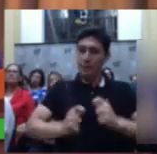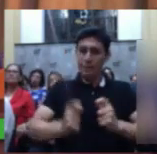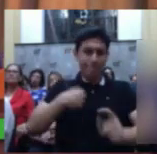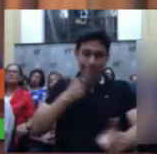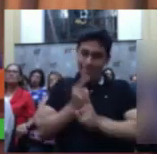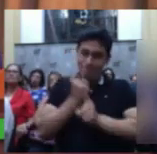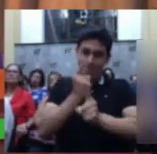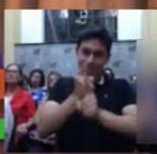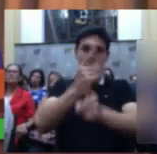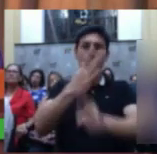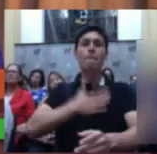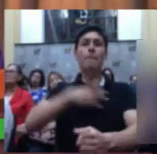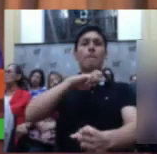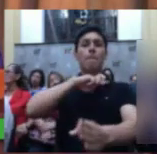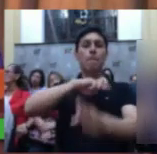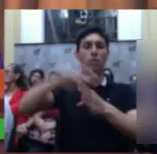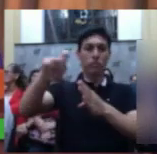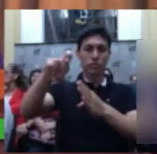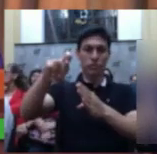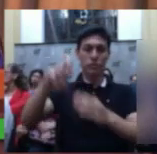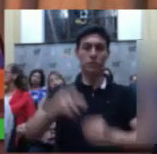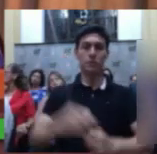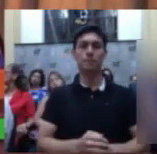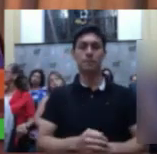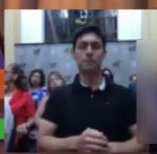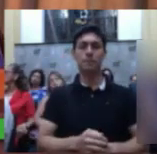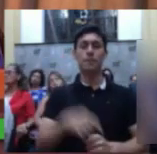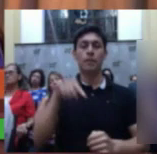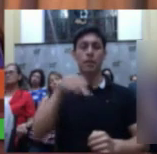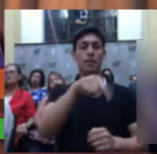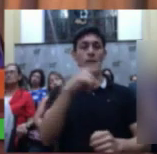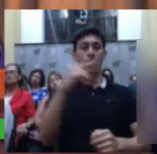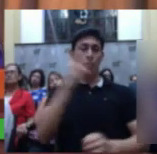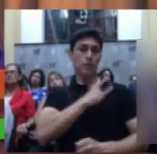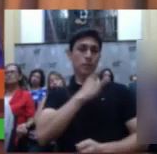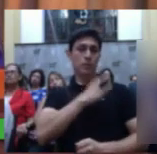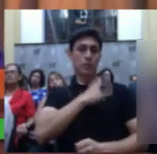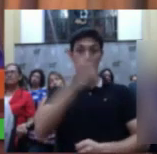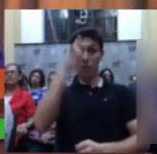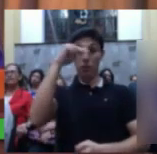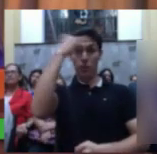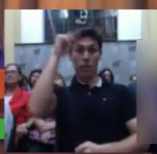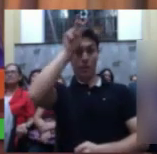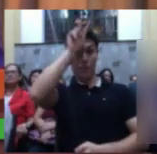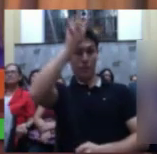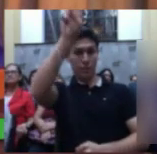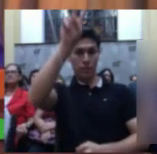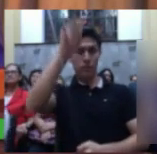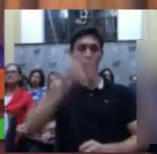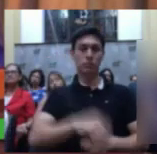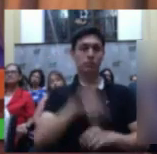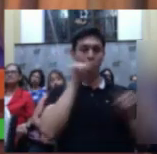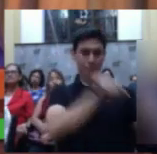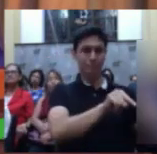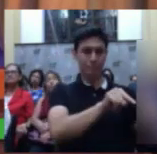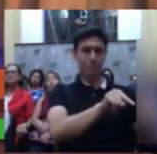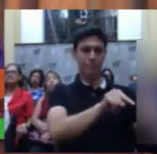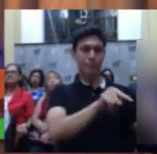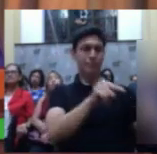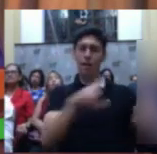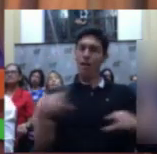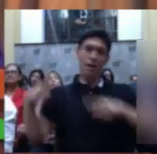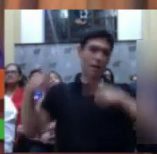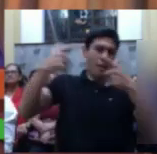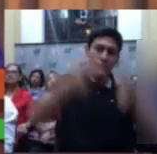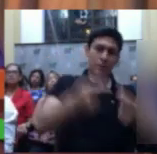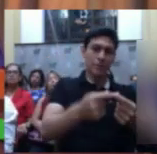su profesión. La Pontificia Universidad Católica del Perú ha sido y es mi ancla intelectual